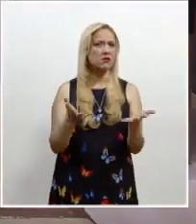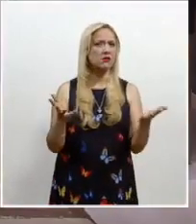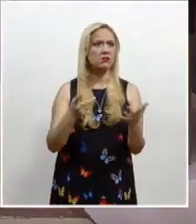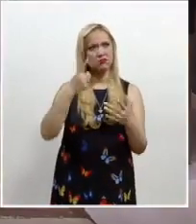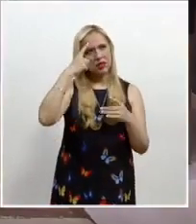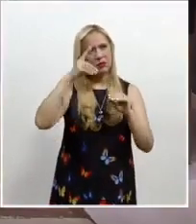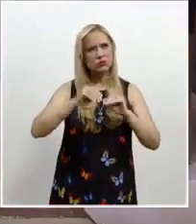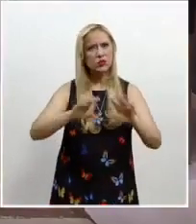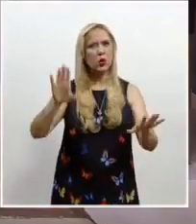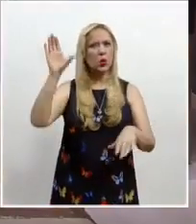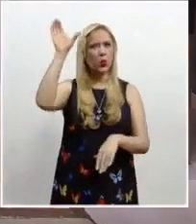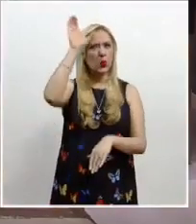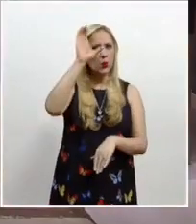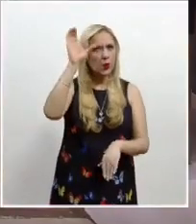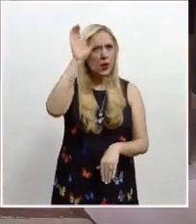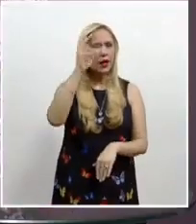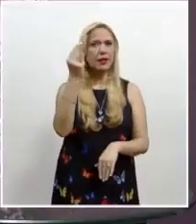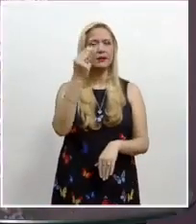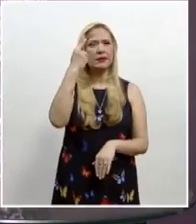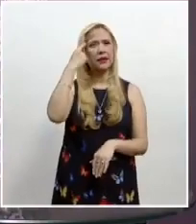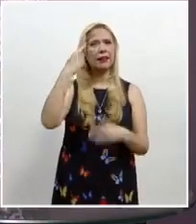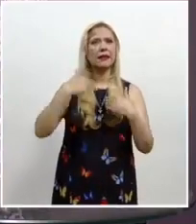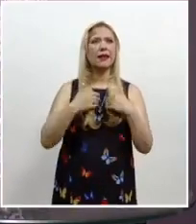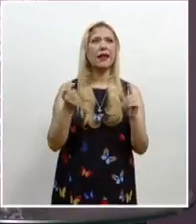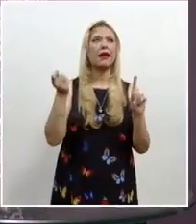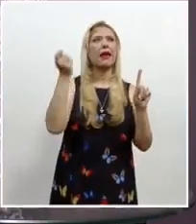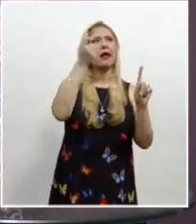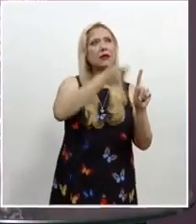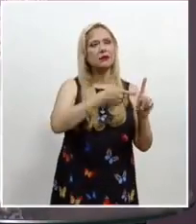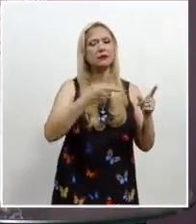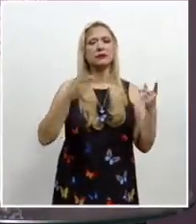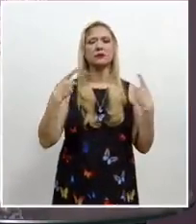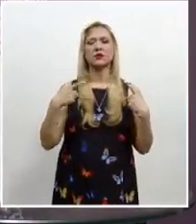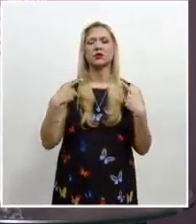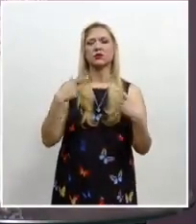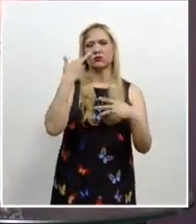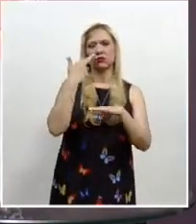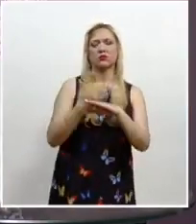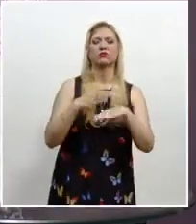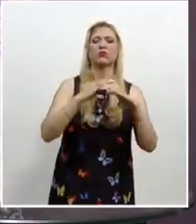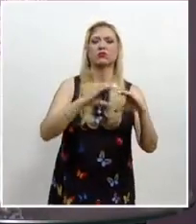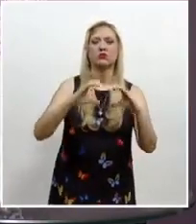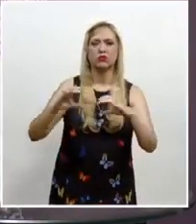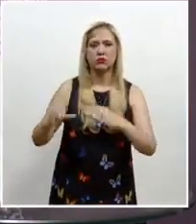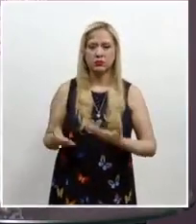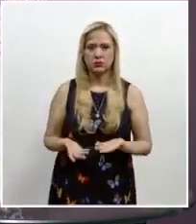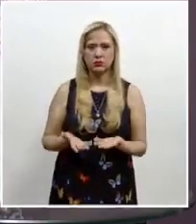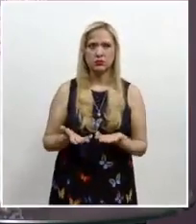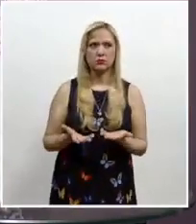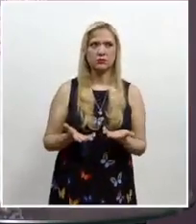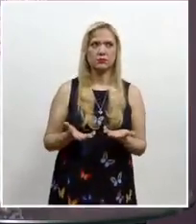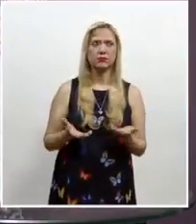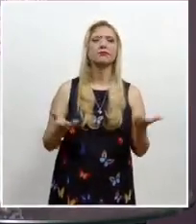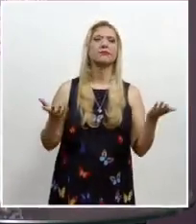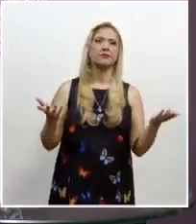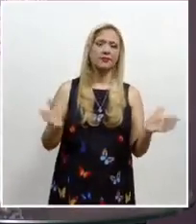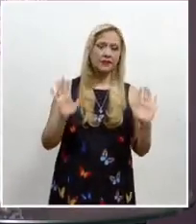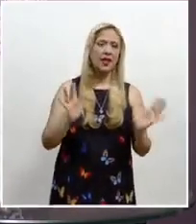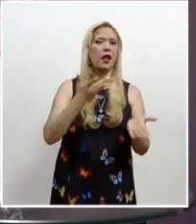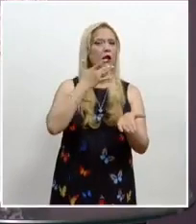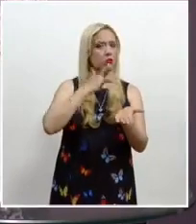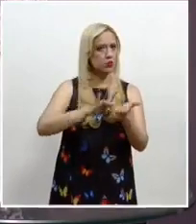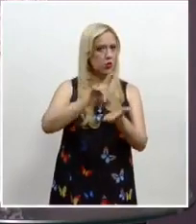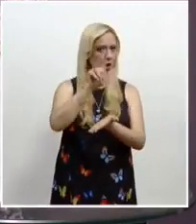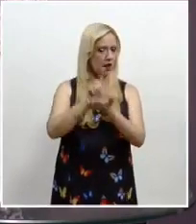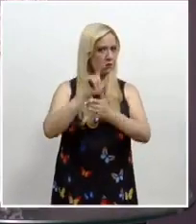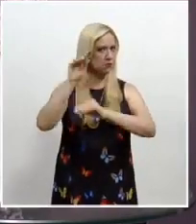esta cultura de los cuidados? Bueno, estamos haciendo muchas cosas, ¿no? Estamos apoyando la parte legislativa, que es